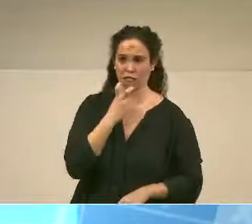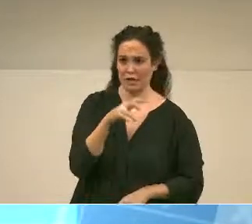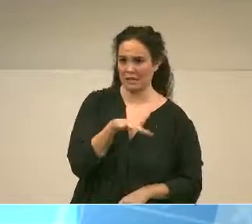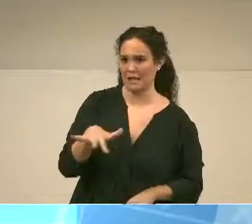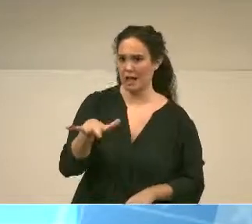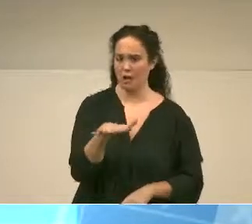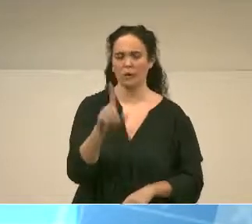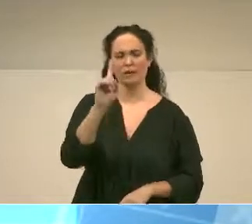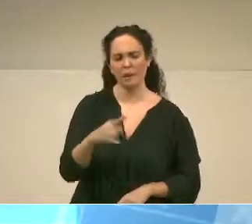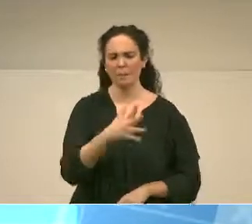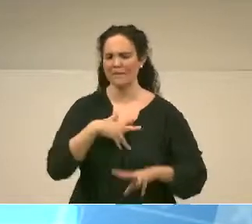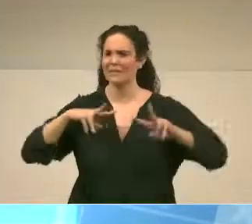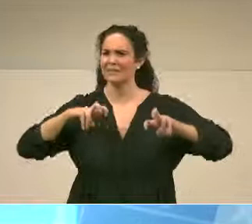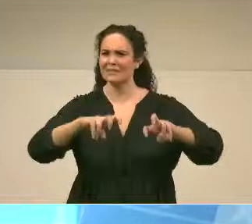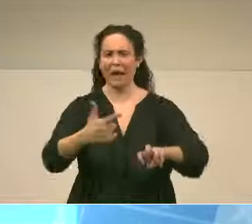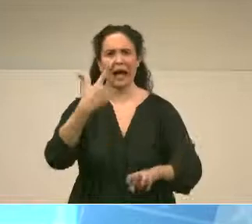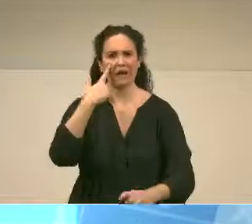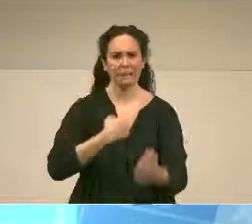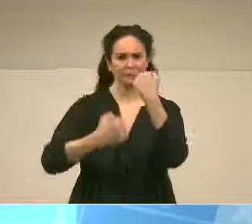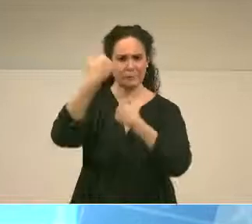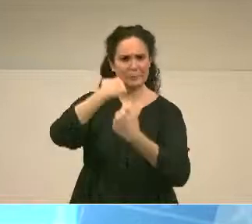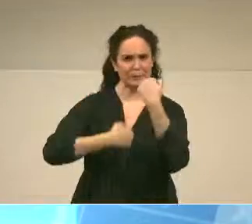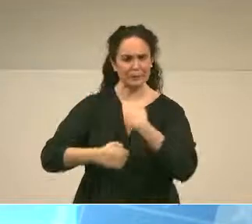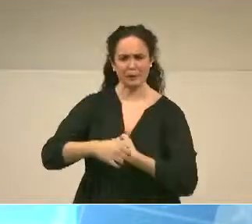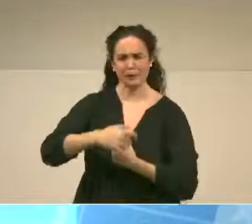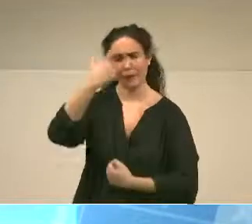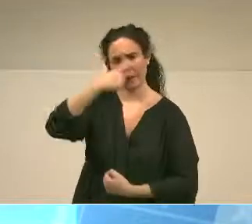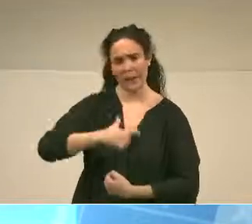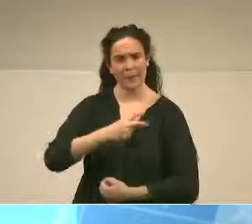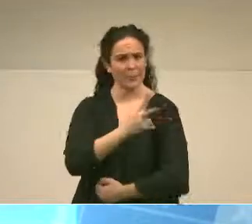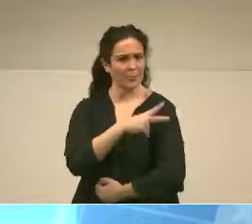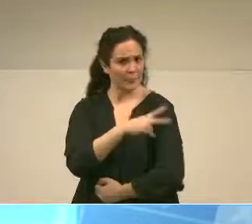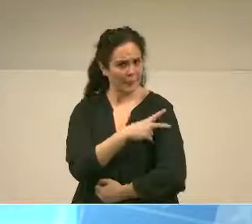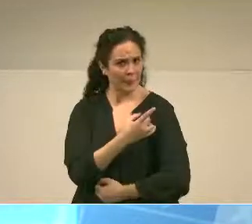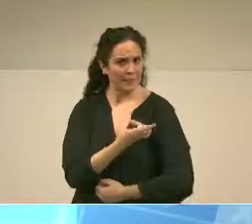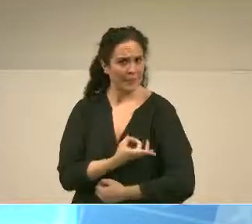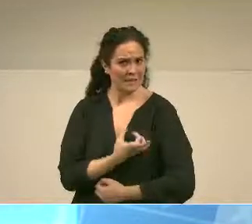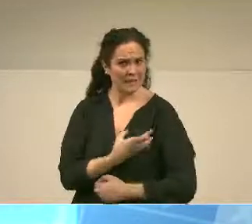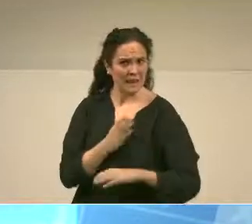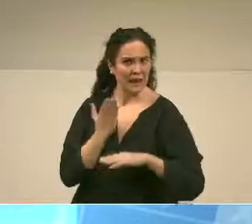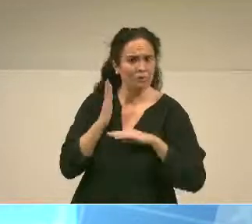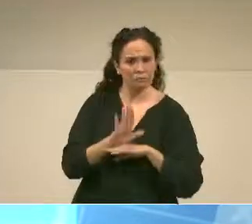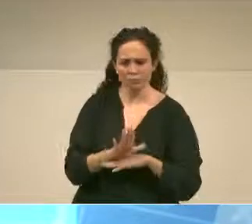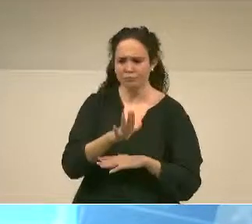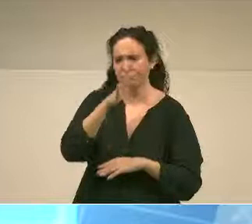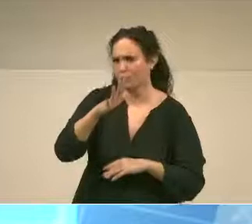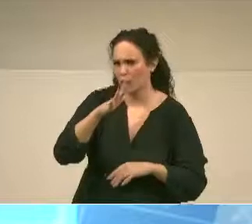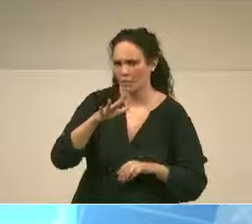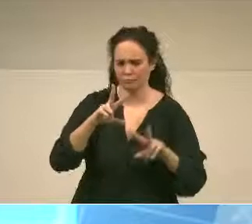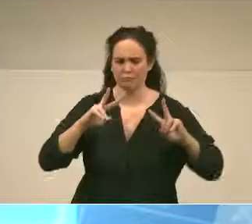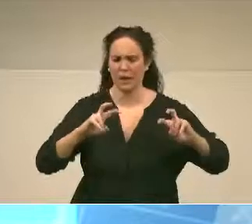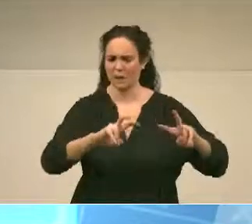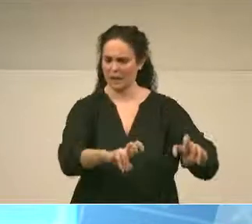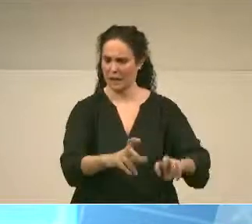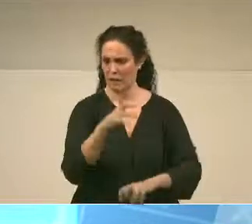también las lesiones que sufrió un representante sindical en medio de los enfrentamientos que se